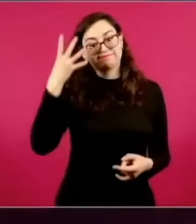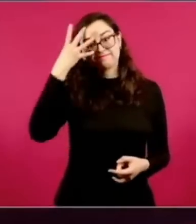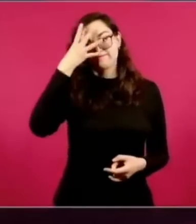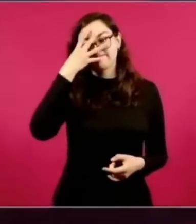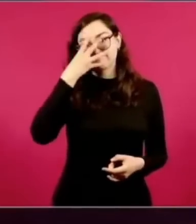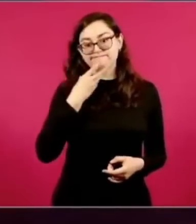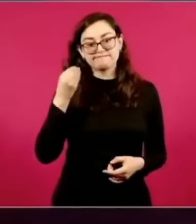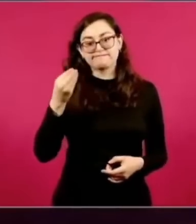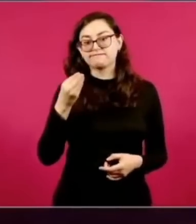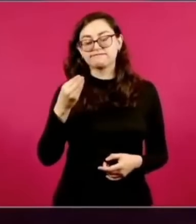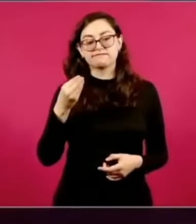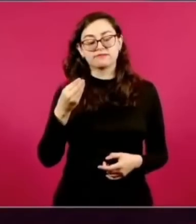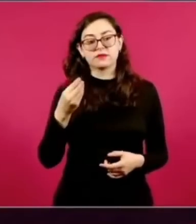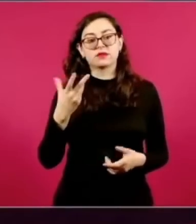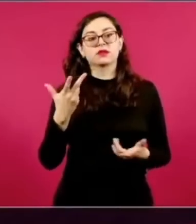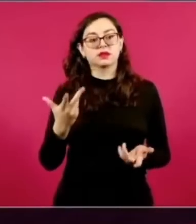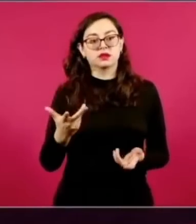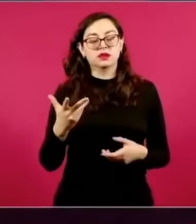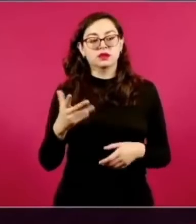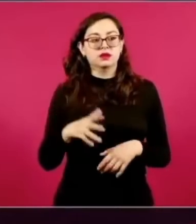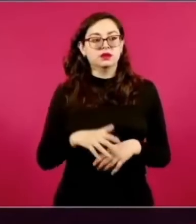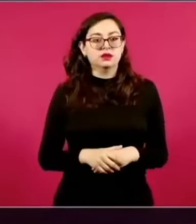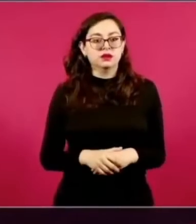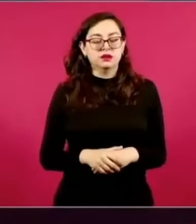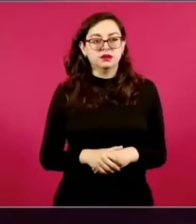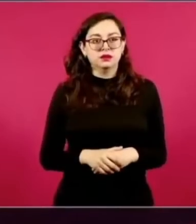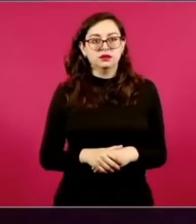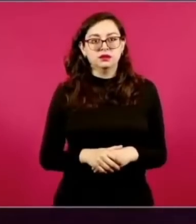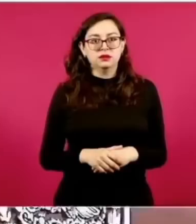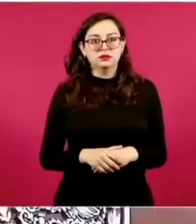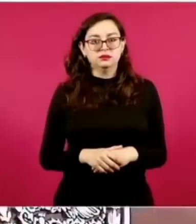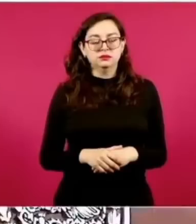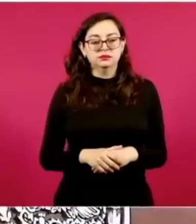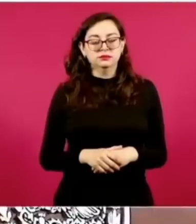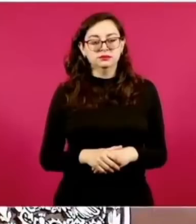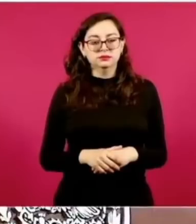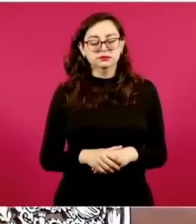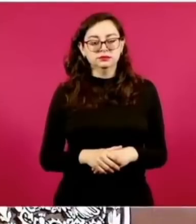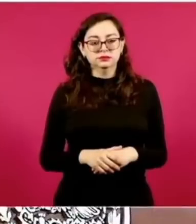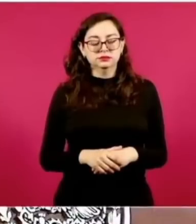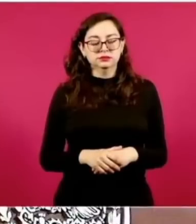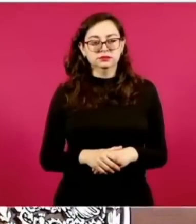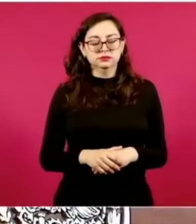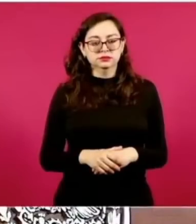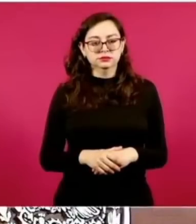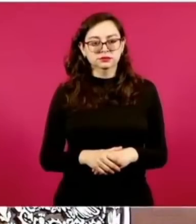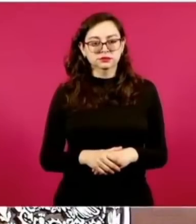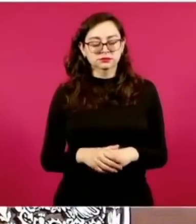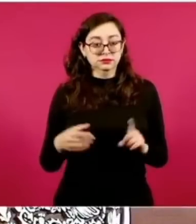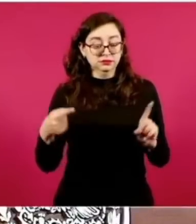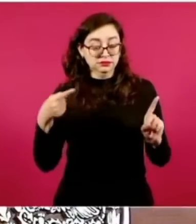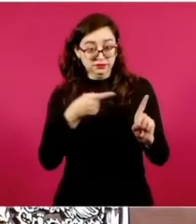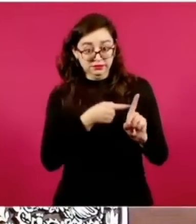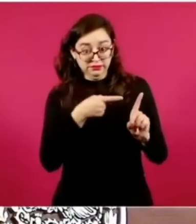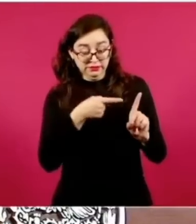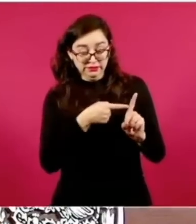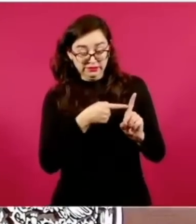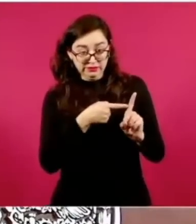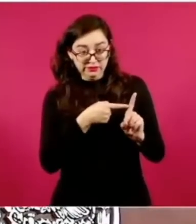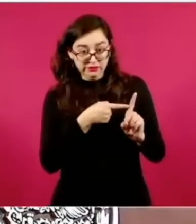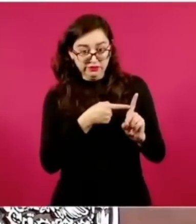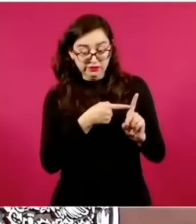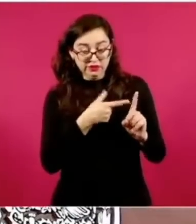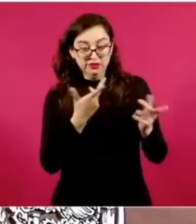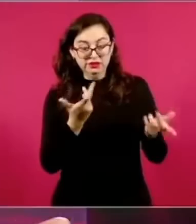bellísima y excepcional, porque en aquel entonces